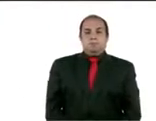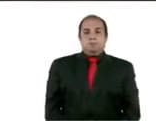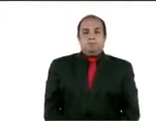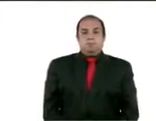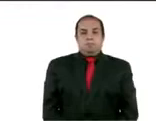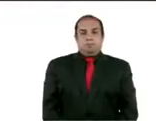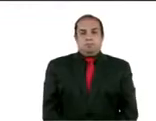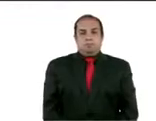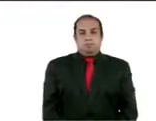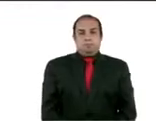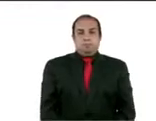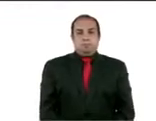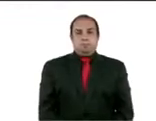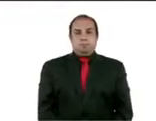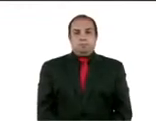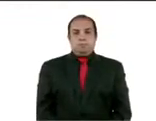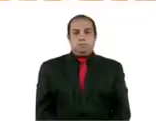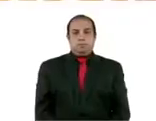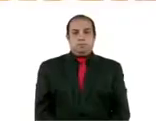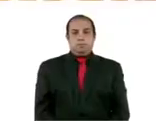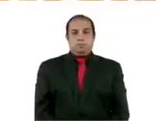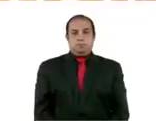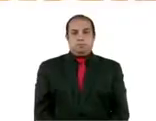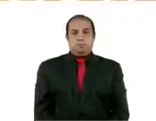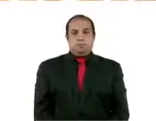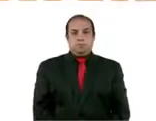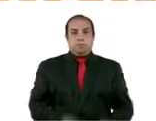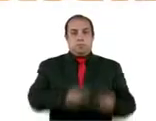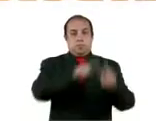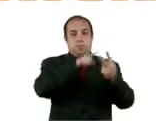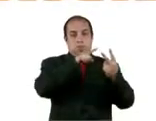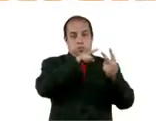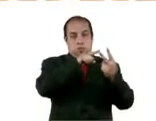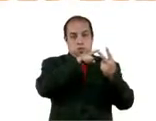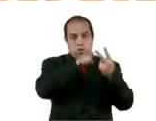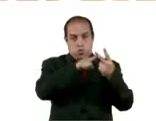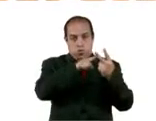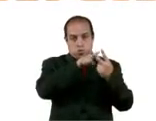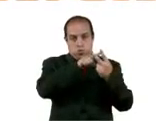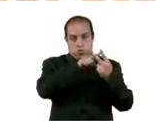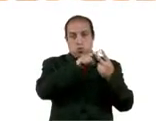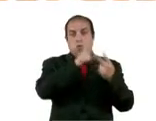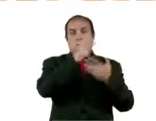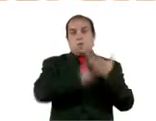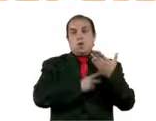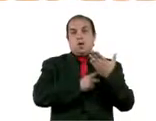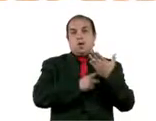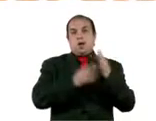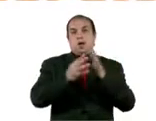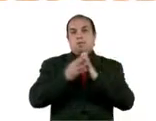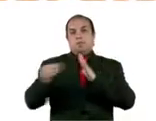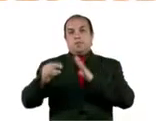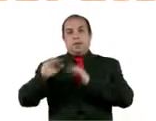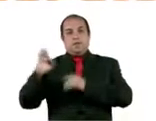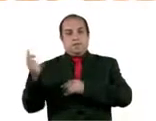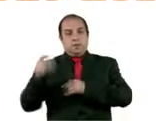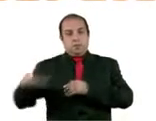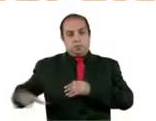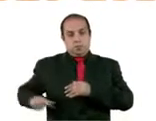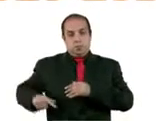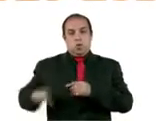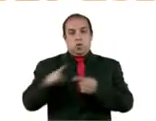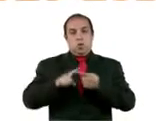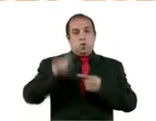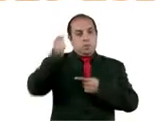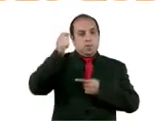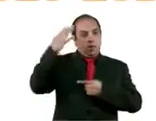Gracias. Dos programas son los que transitaron de la ciudad a la federación, la pensión de adultos mayores y